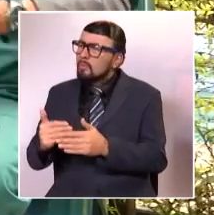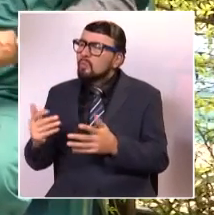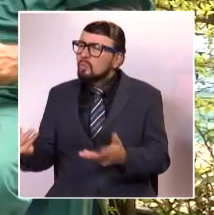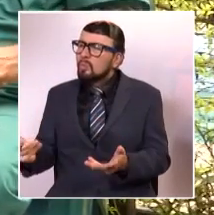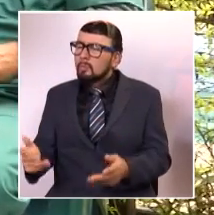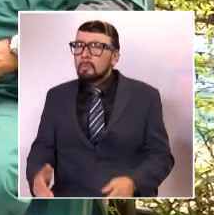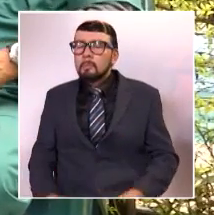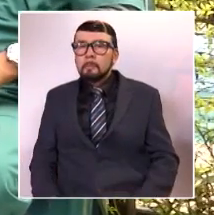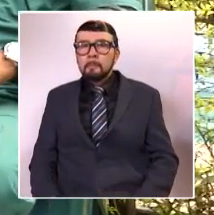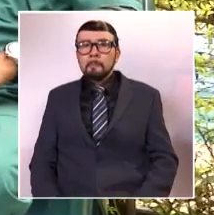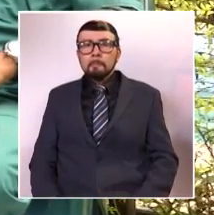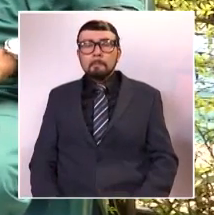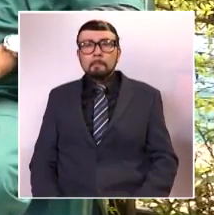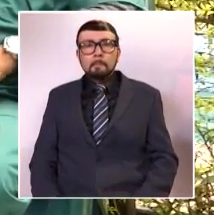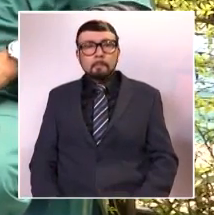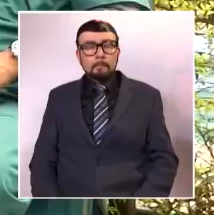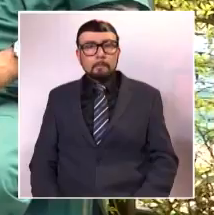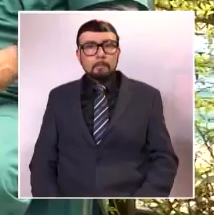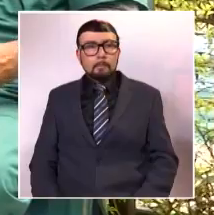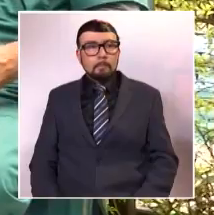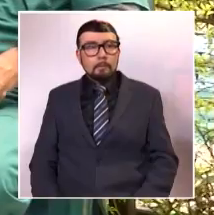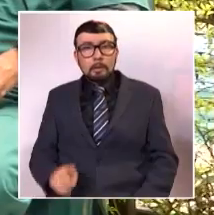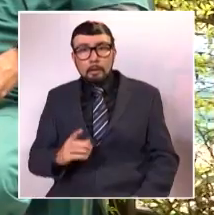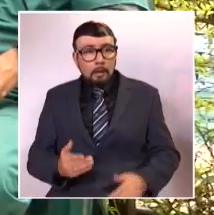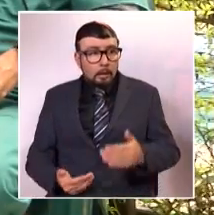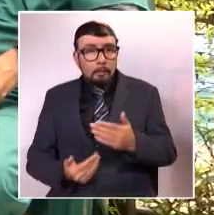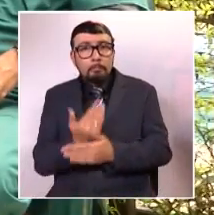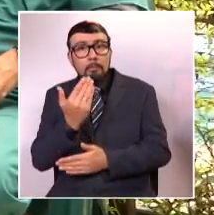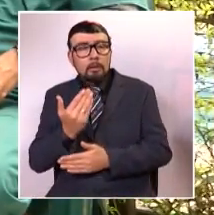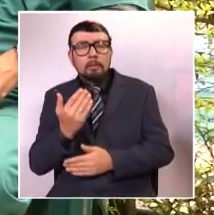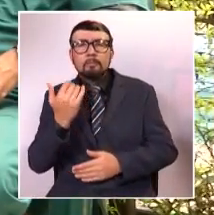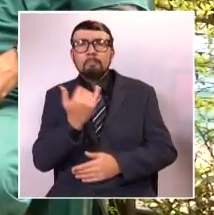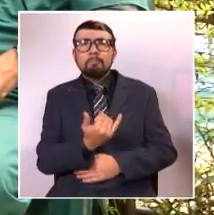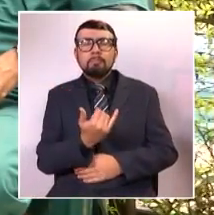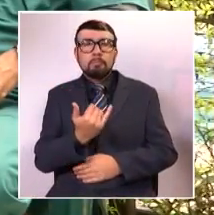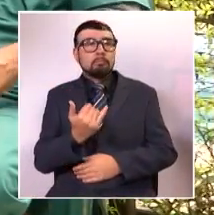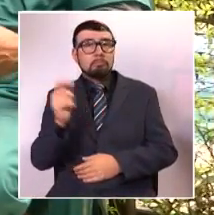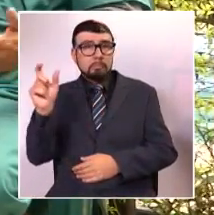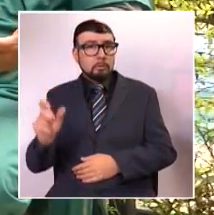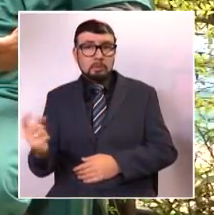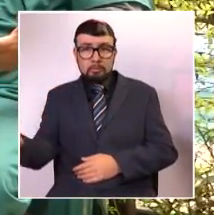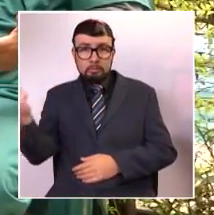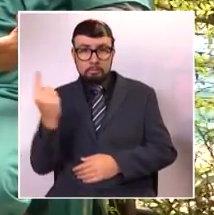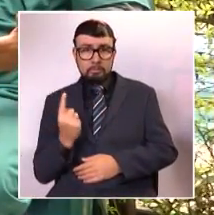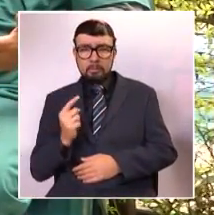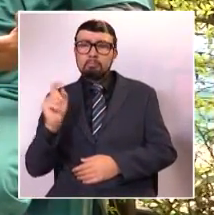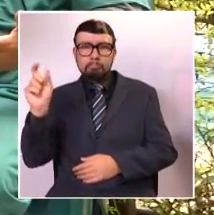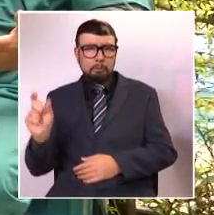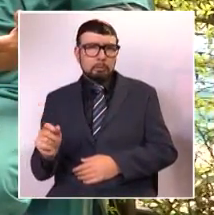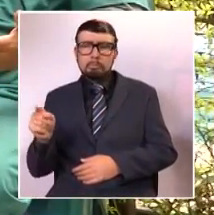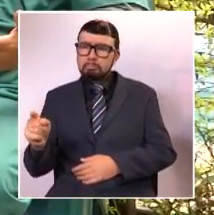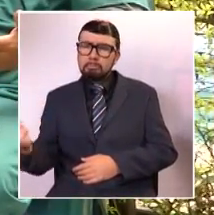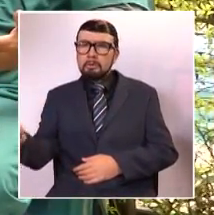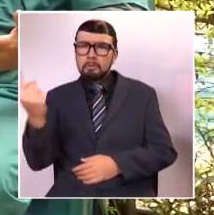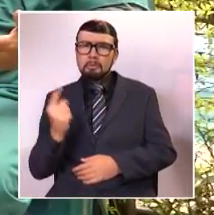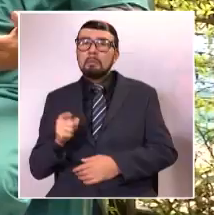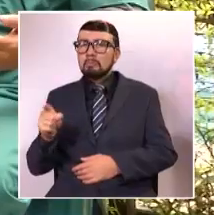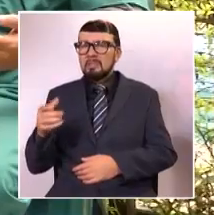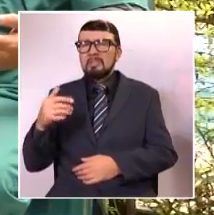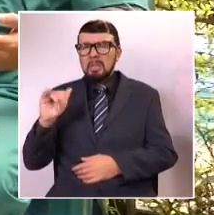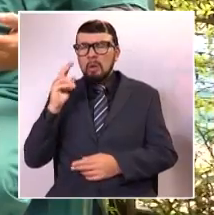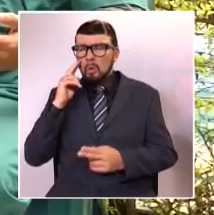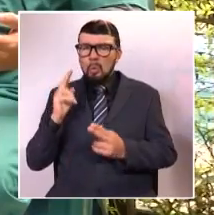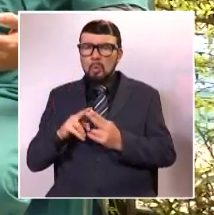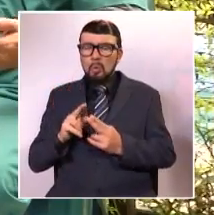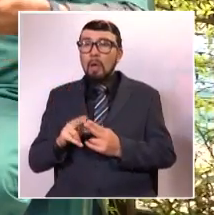Bueno, entonces inicialmente pues el paciente llega y digamos ya tiene conocimiento de